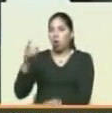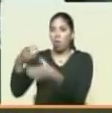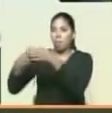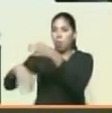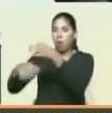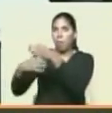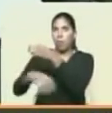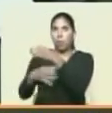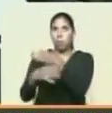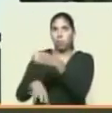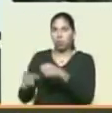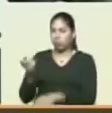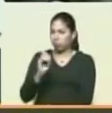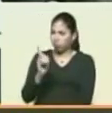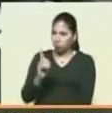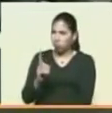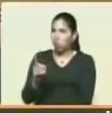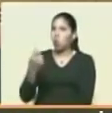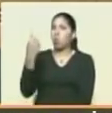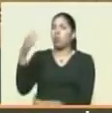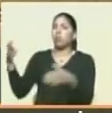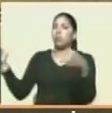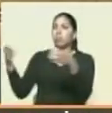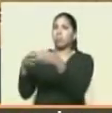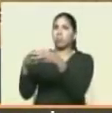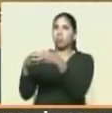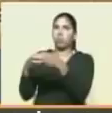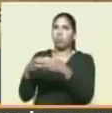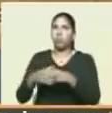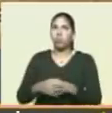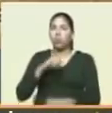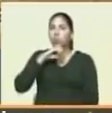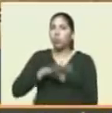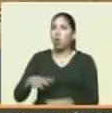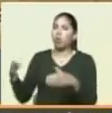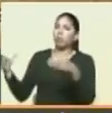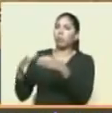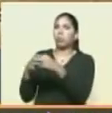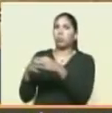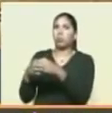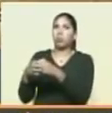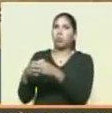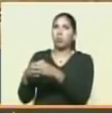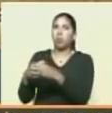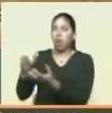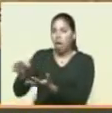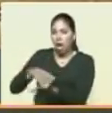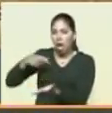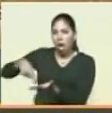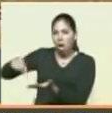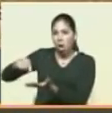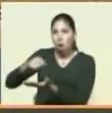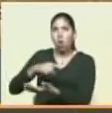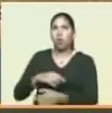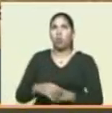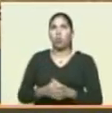Chávez, inspirado en Gramsci, el bloque histórico productor, agroecologista,